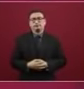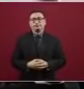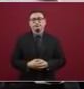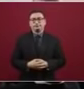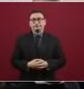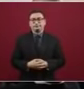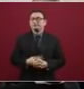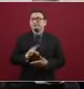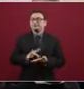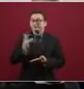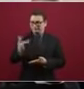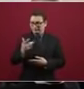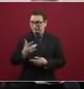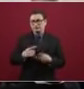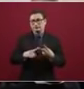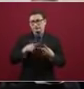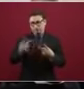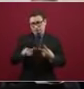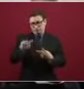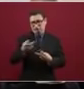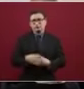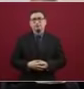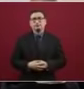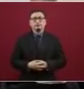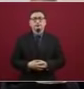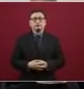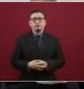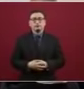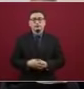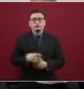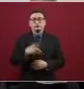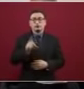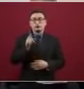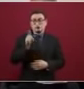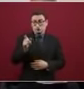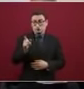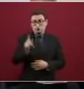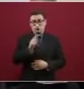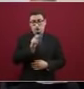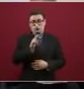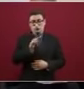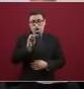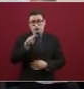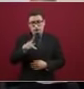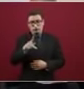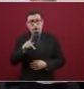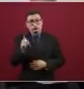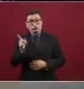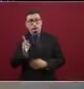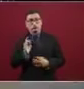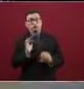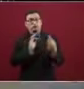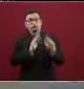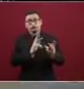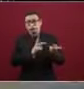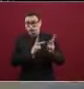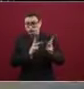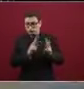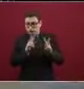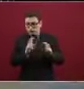Gracias, presidente. Tengo una segunda pregunta. ¿Ha dialogado con Trump, con Donald Trump sobre las acciones de México en el tema